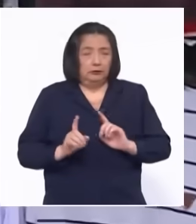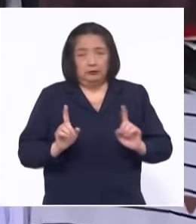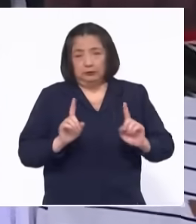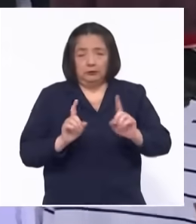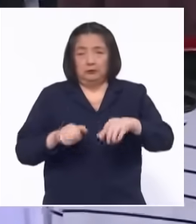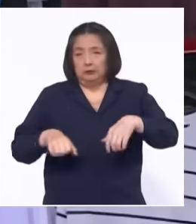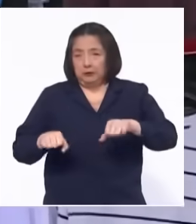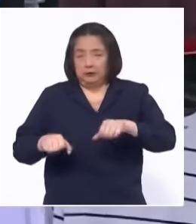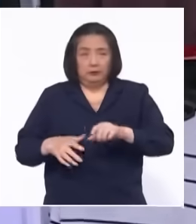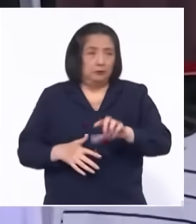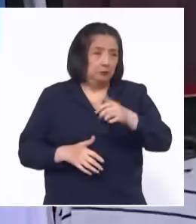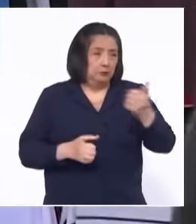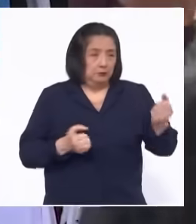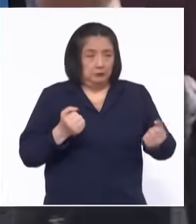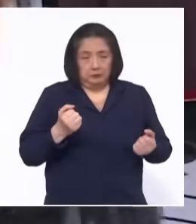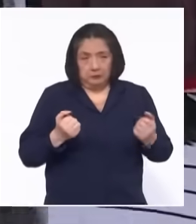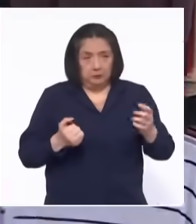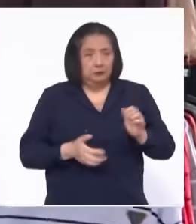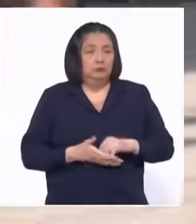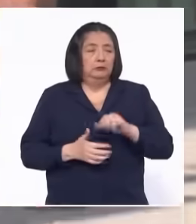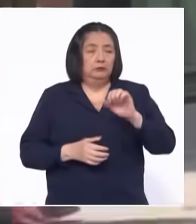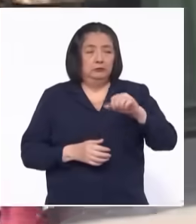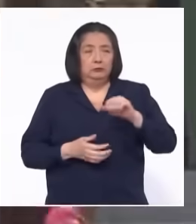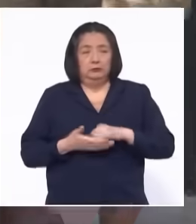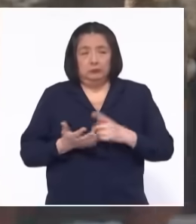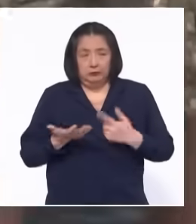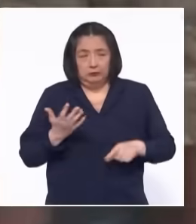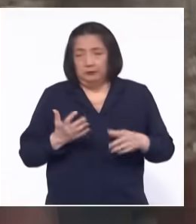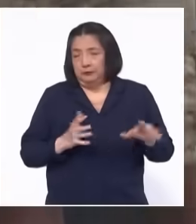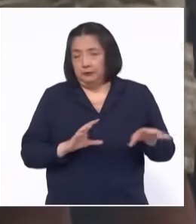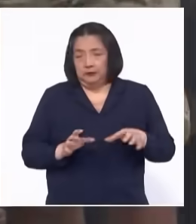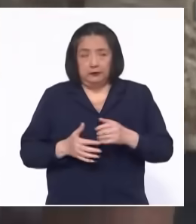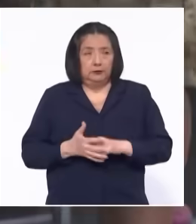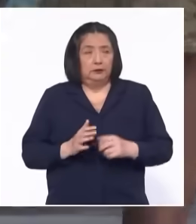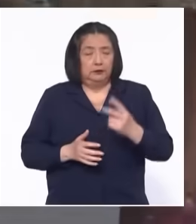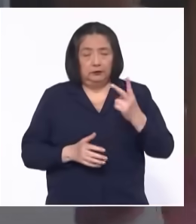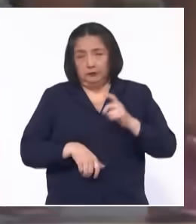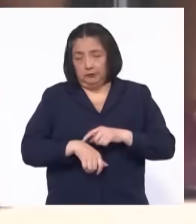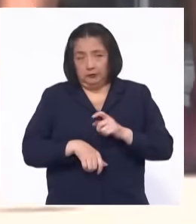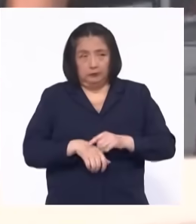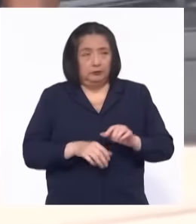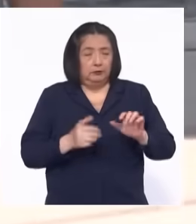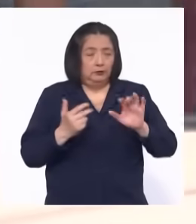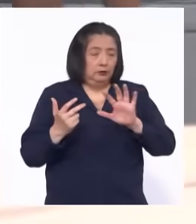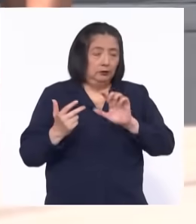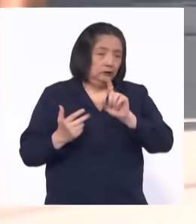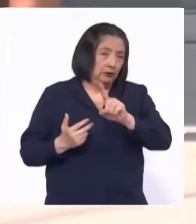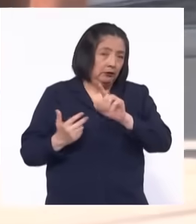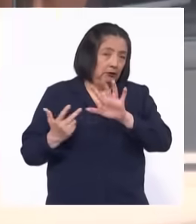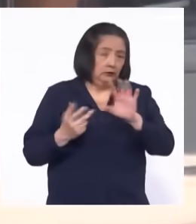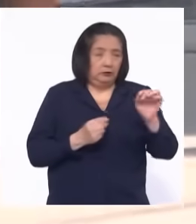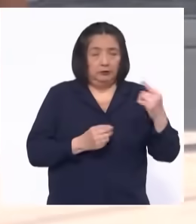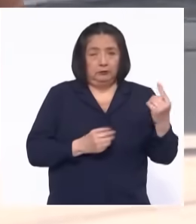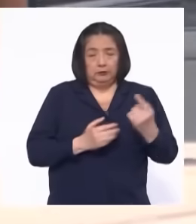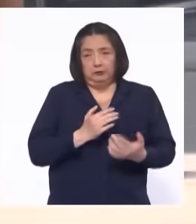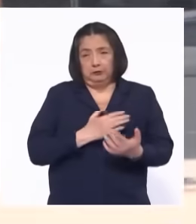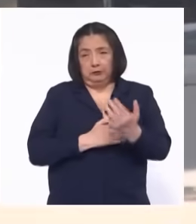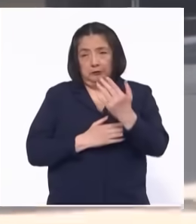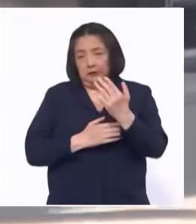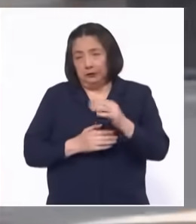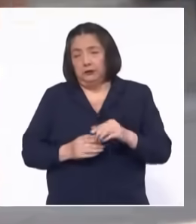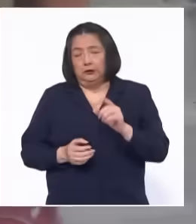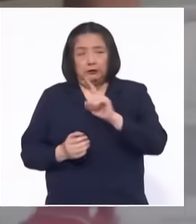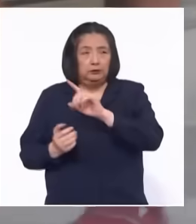moto, en otros vehículos, para realizar labores en dos turnos, 180 por cada turno. Y además han